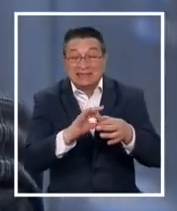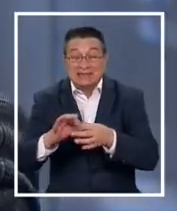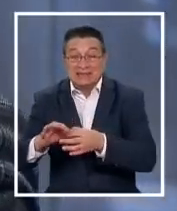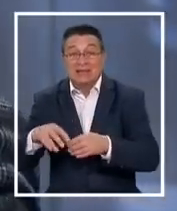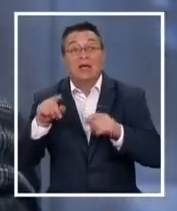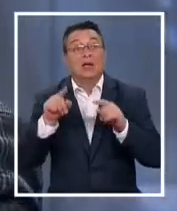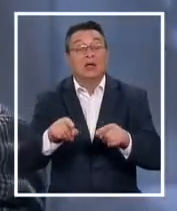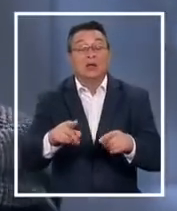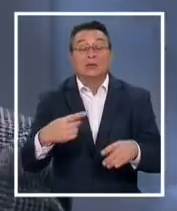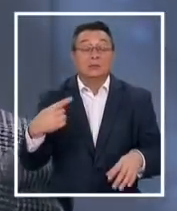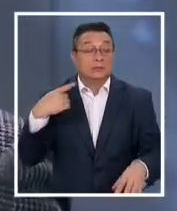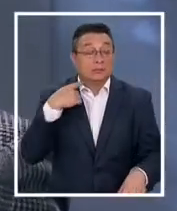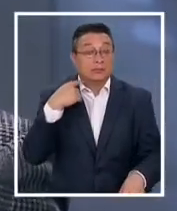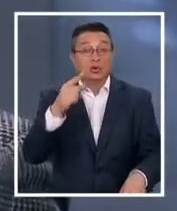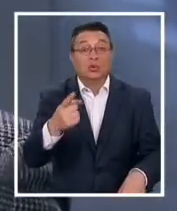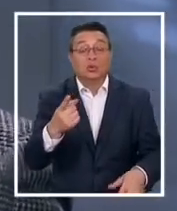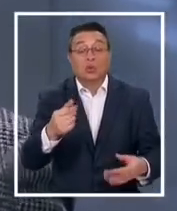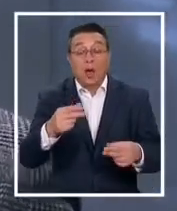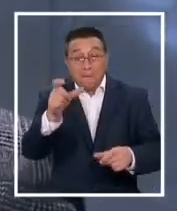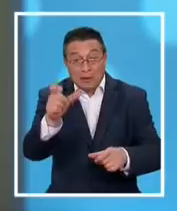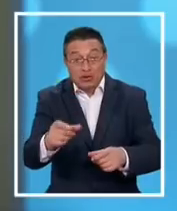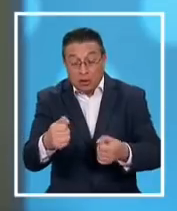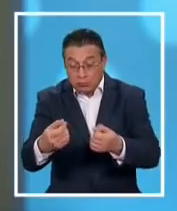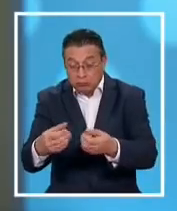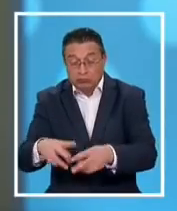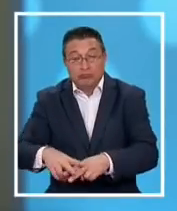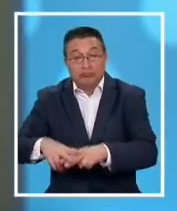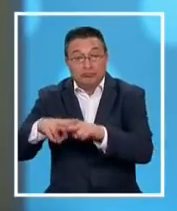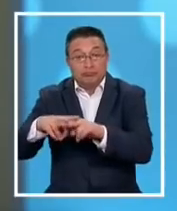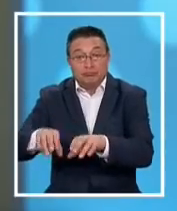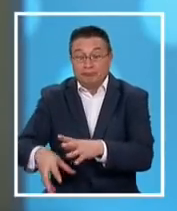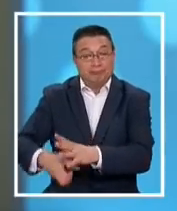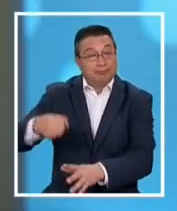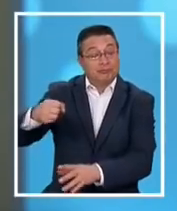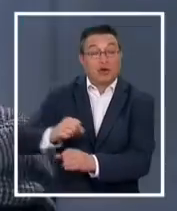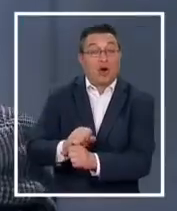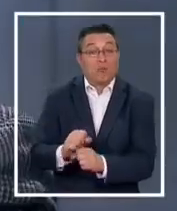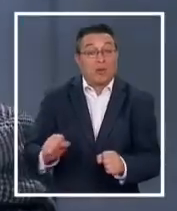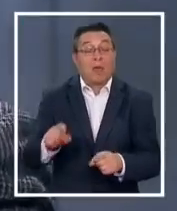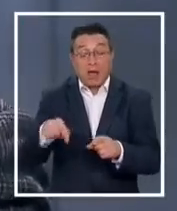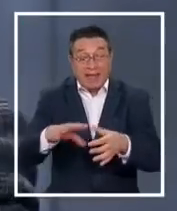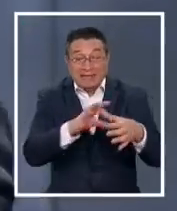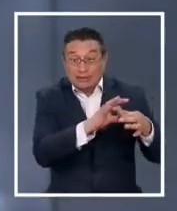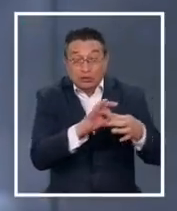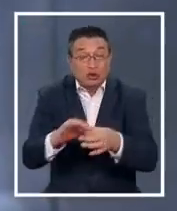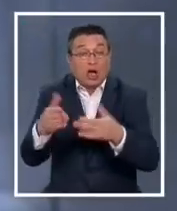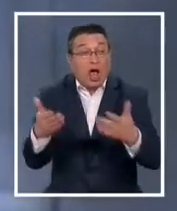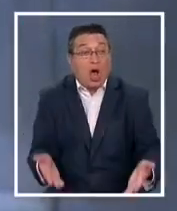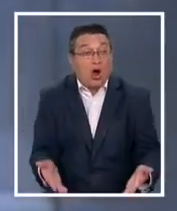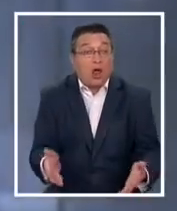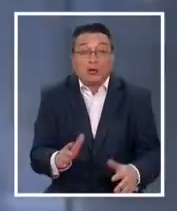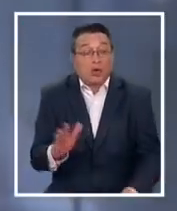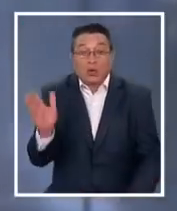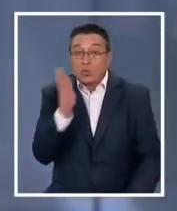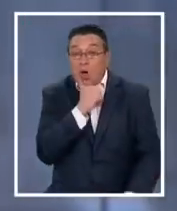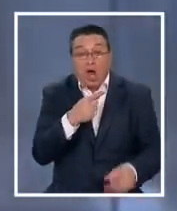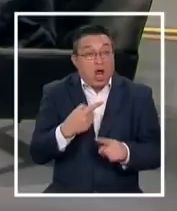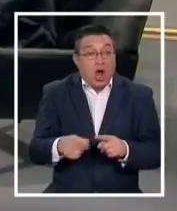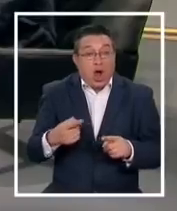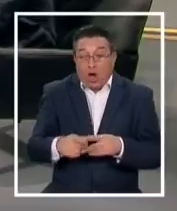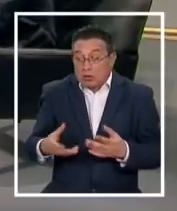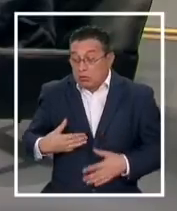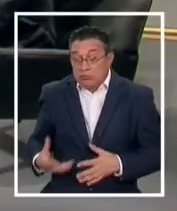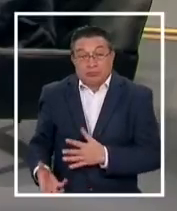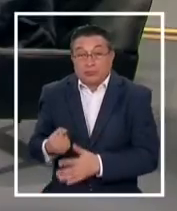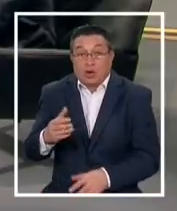que una persona rompa el chanchito. Pero en el contexto que estamos, bueno, no queda más alternativa. Yo se los dije hace